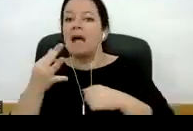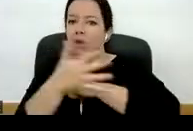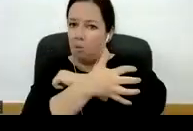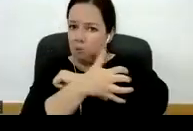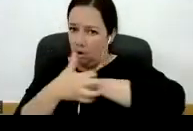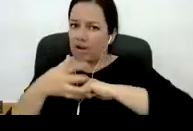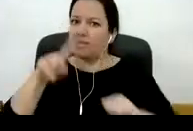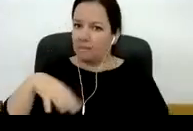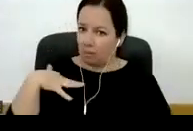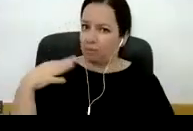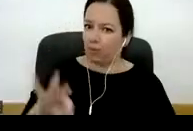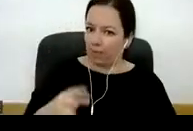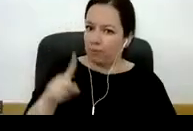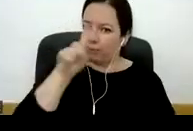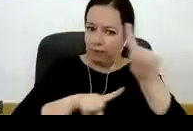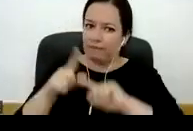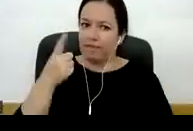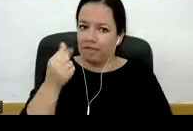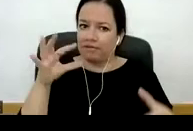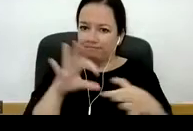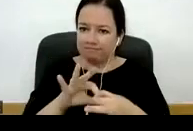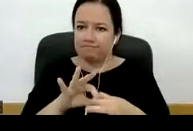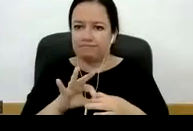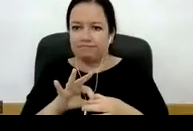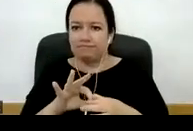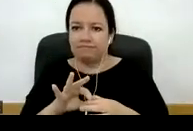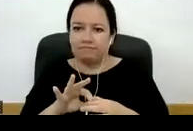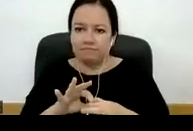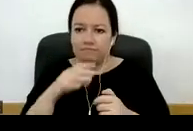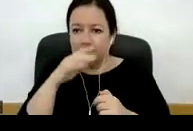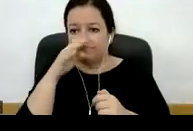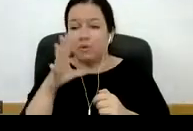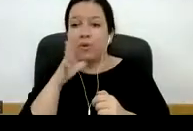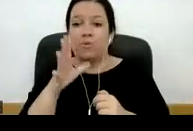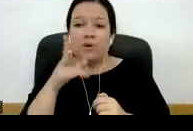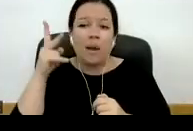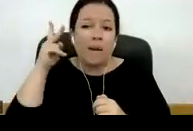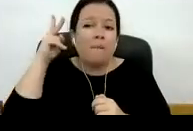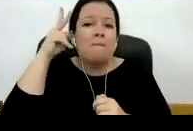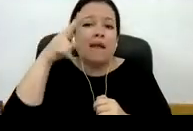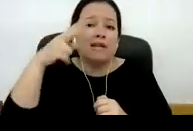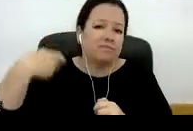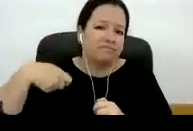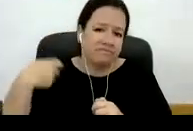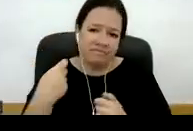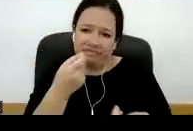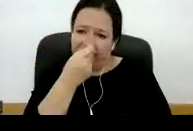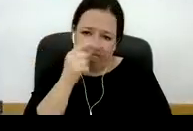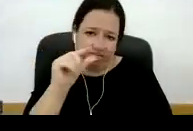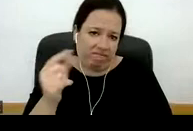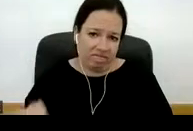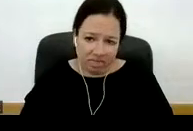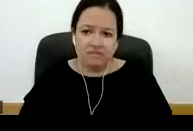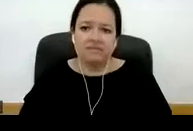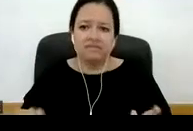también, fundamentalmente bueno, porque las pensiones son lo que son en este momento, y puede